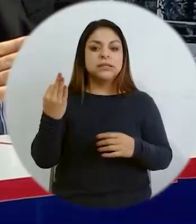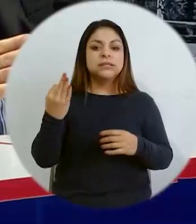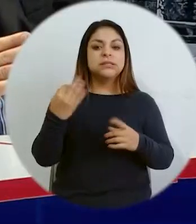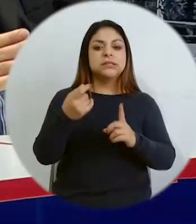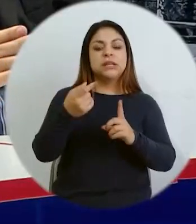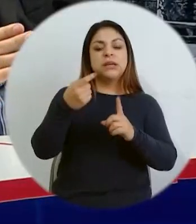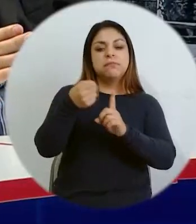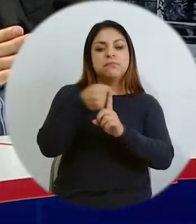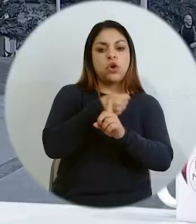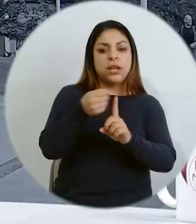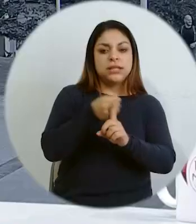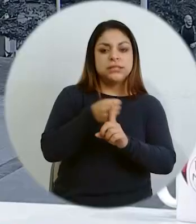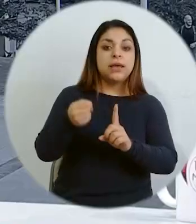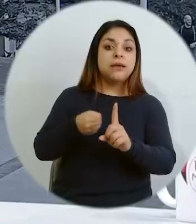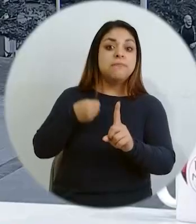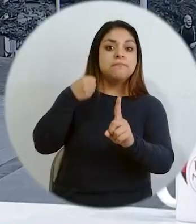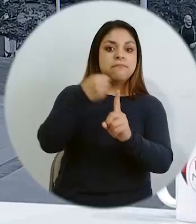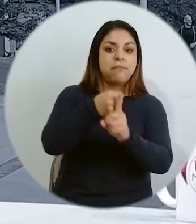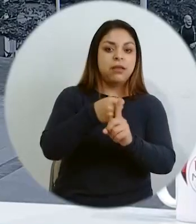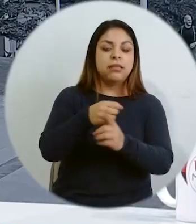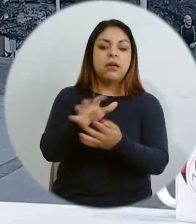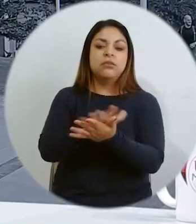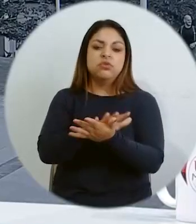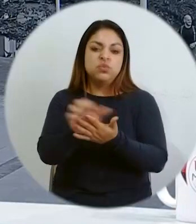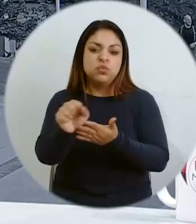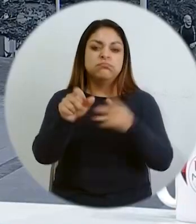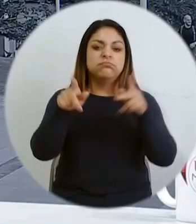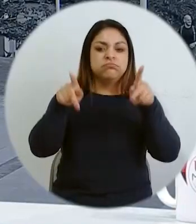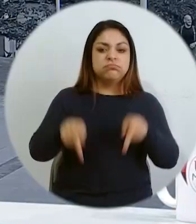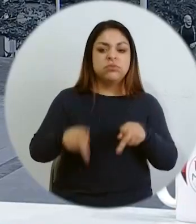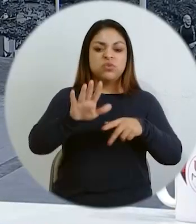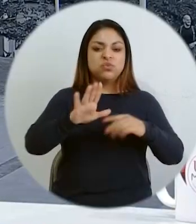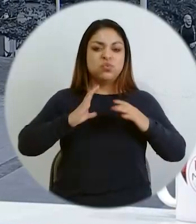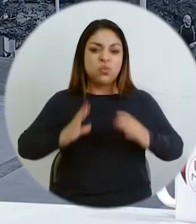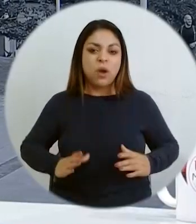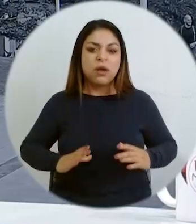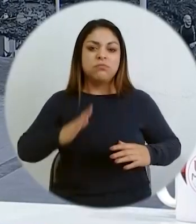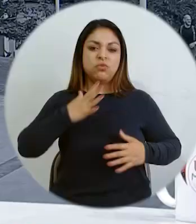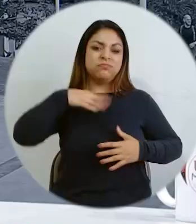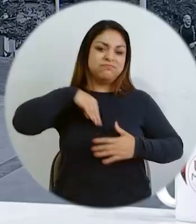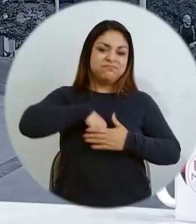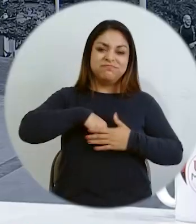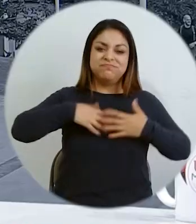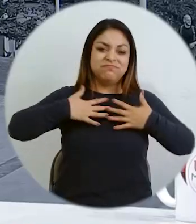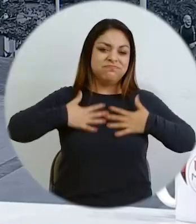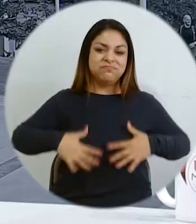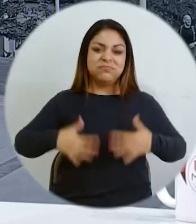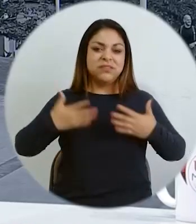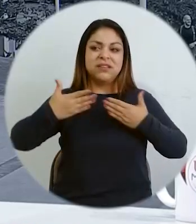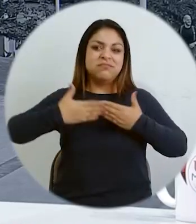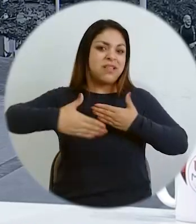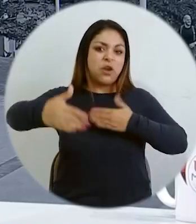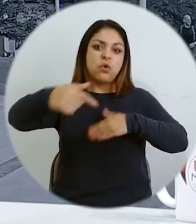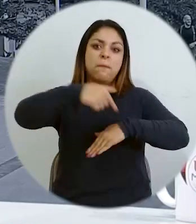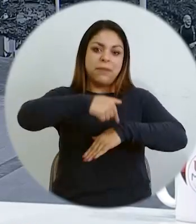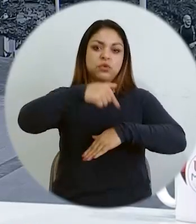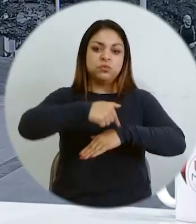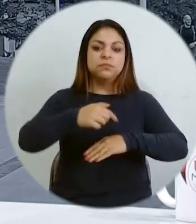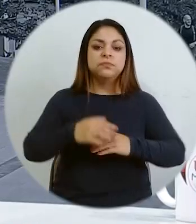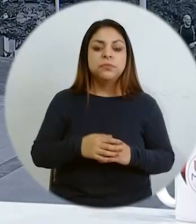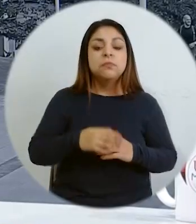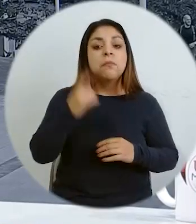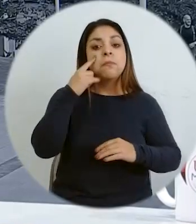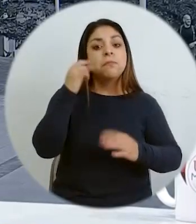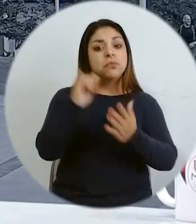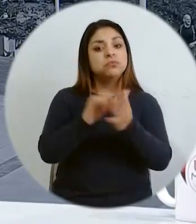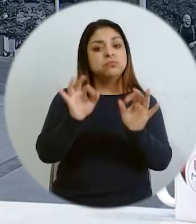que la violencia impacta y destruye a la persona, su organismo, su sistema inmune a largo plazo. Y esto es